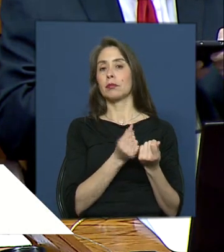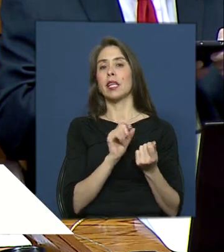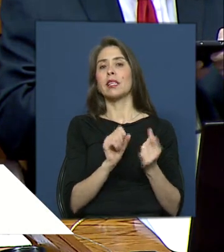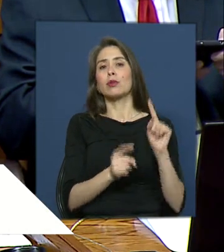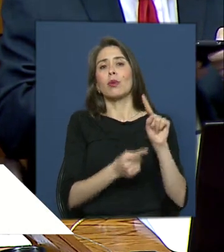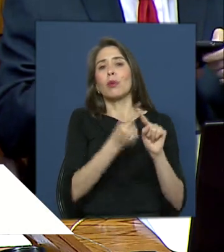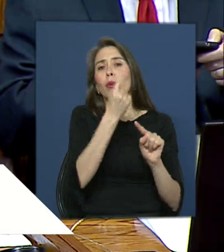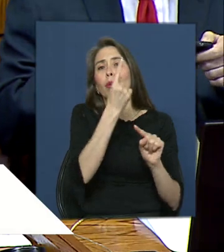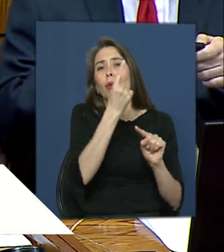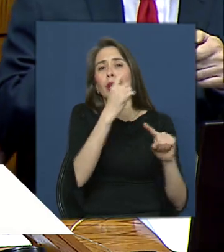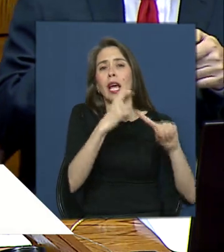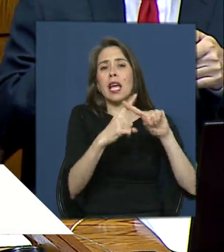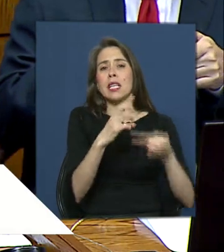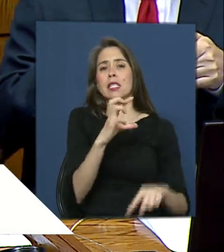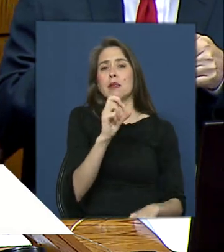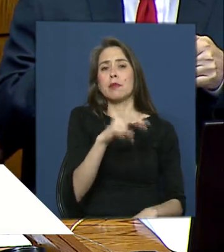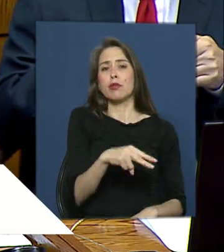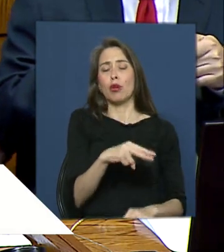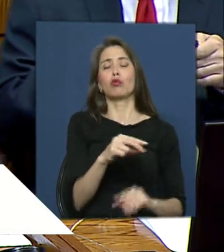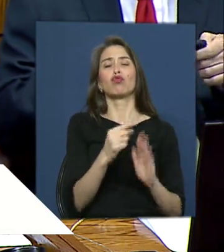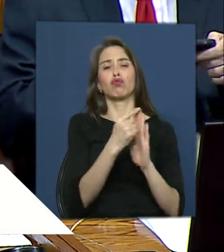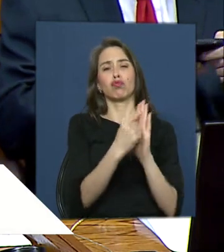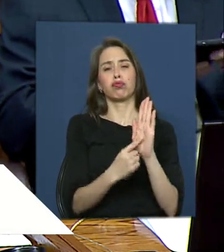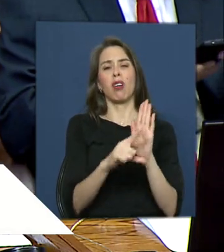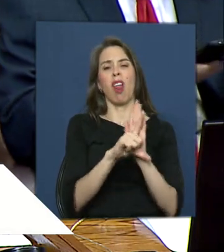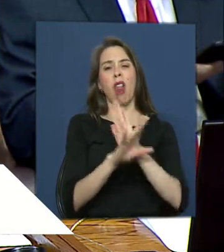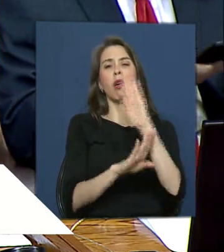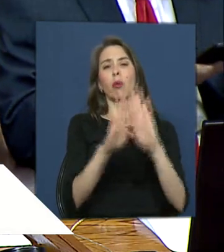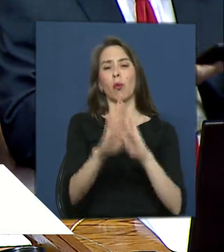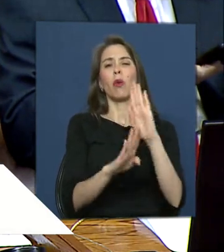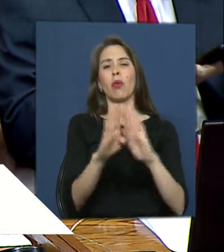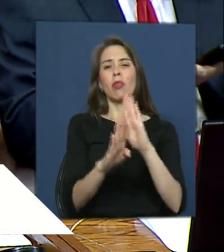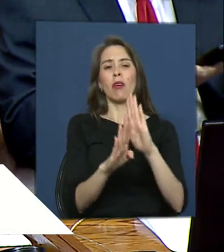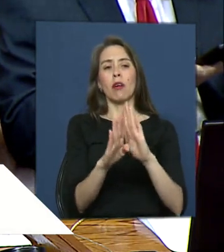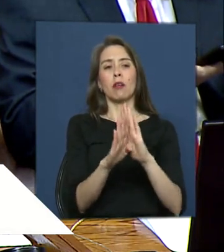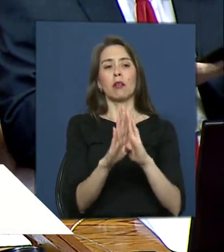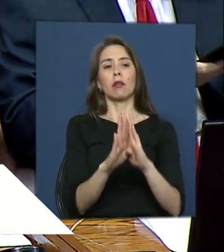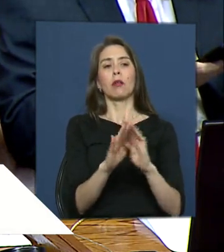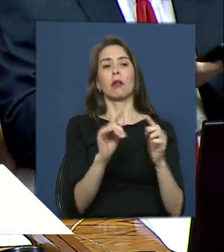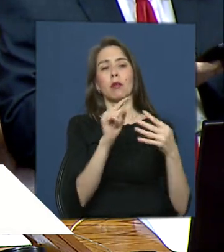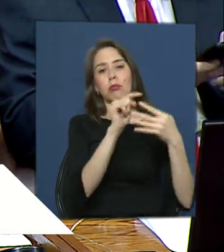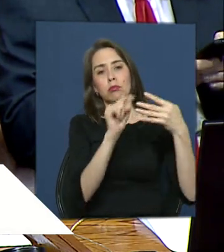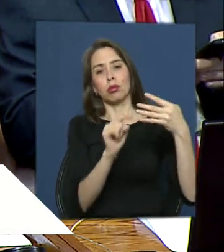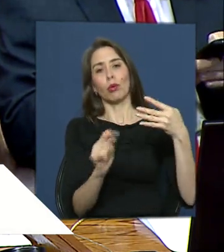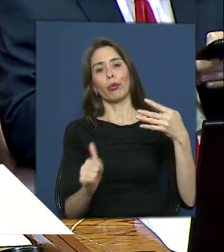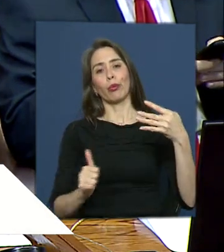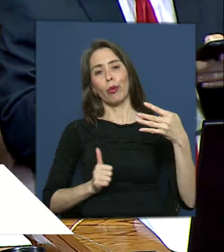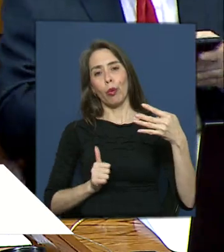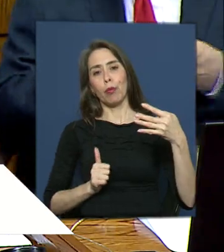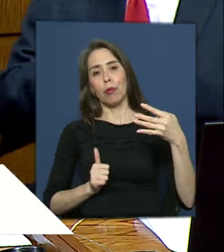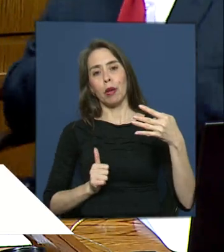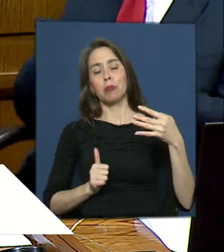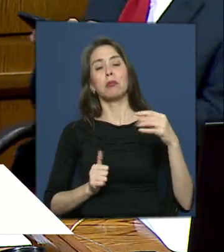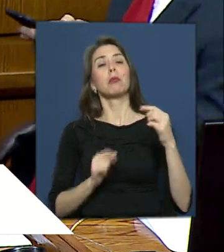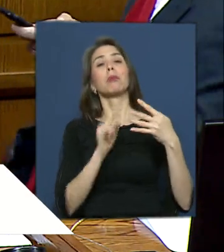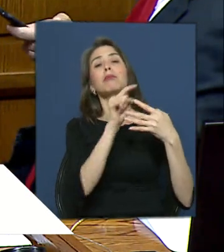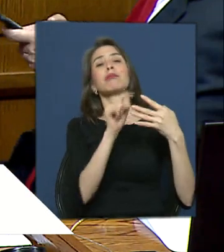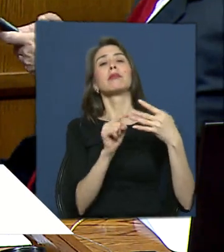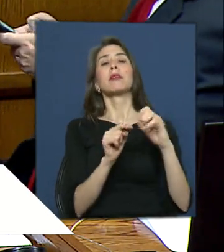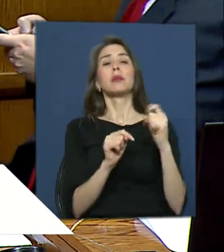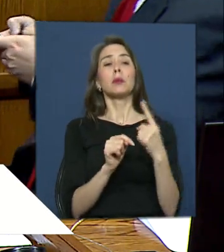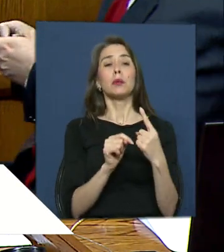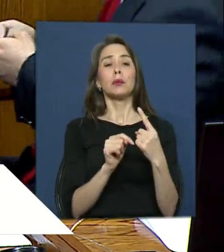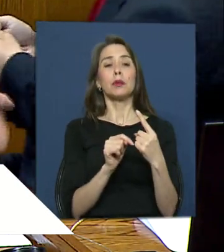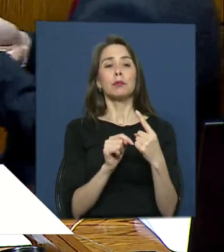excepcional, y además están todos los resguardos que dicen en relación con que hay que cumplir con las condiciones, y una de esas condiciones es